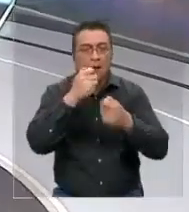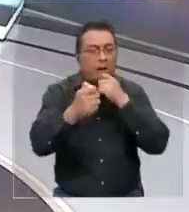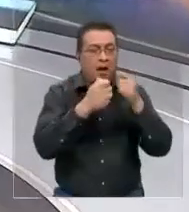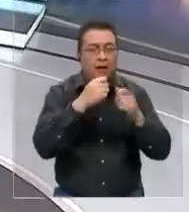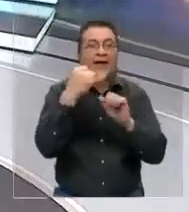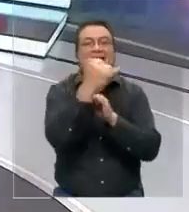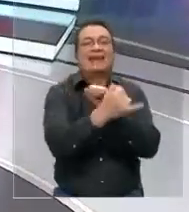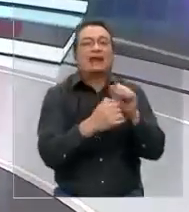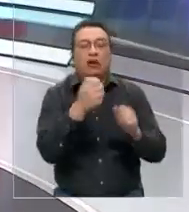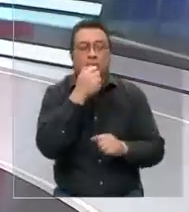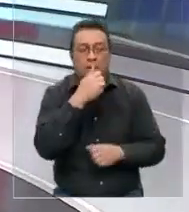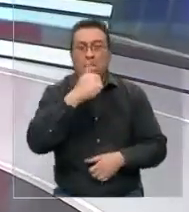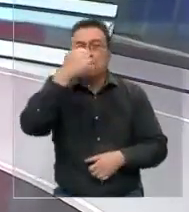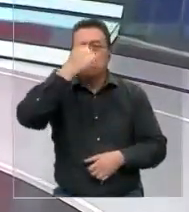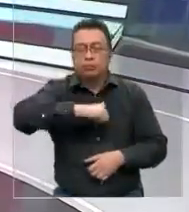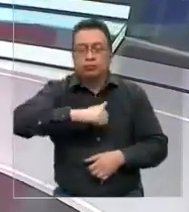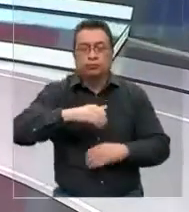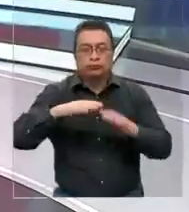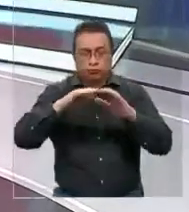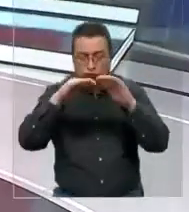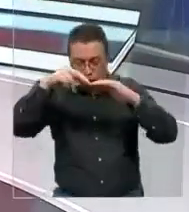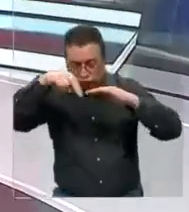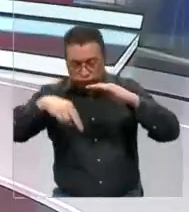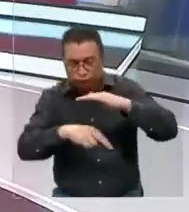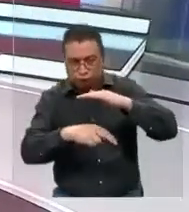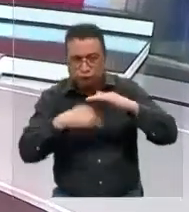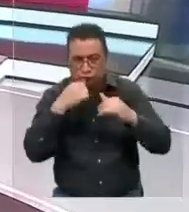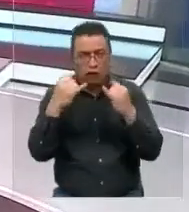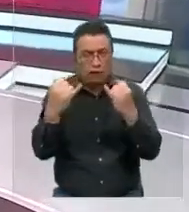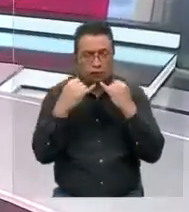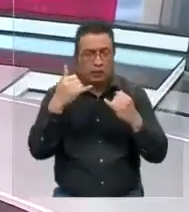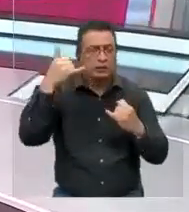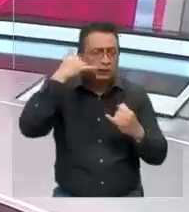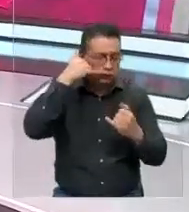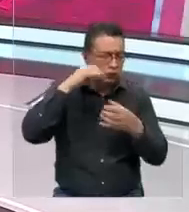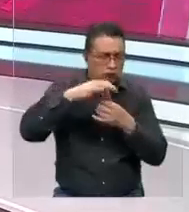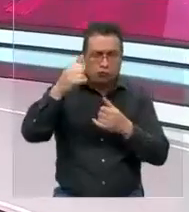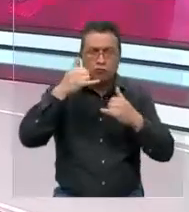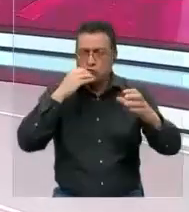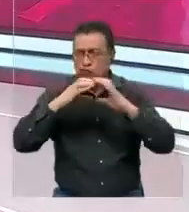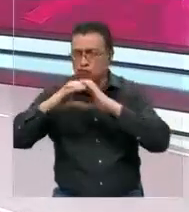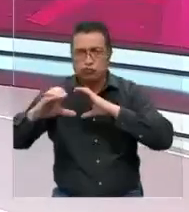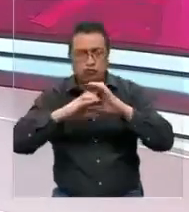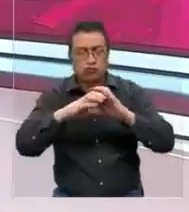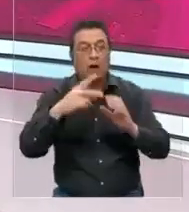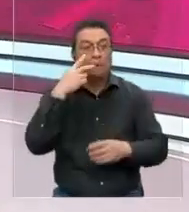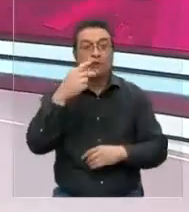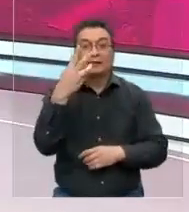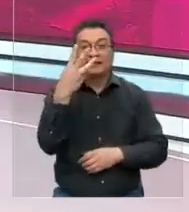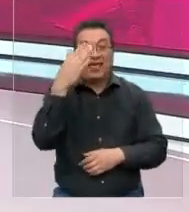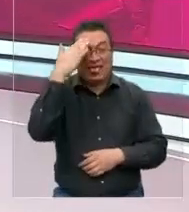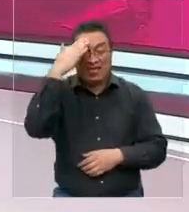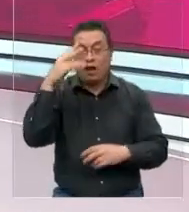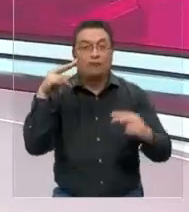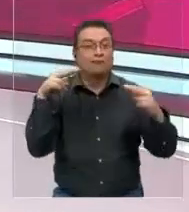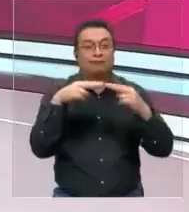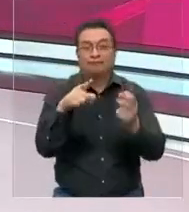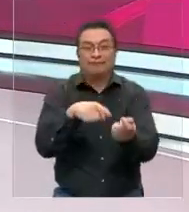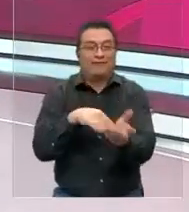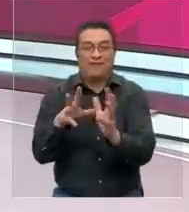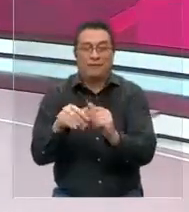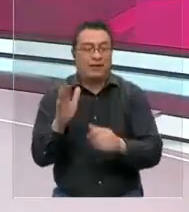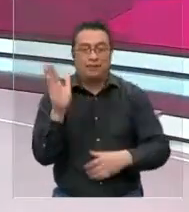Zelensky estaba escondido, estaba refugiado en un búnker con toda la información a mano, con teléfonos satelitales para comunicarse, pero no ve hace 3 días a su familia. Claro, él mismo